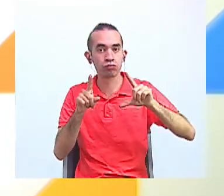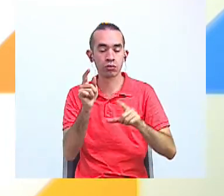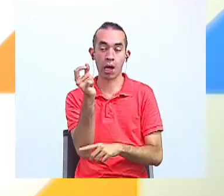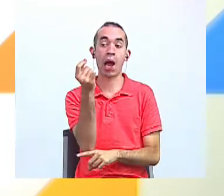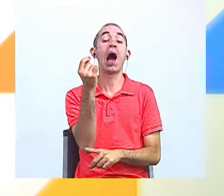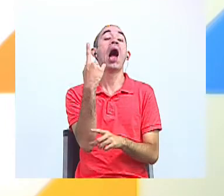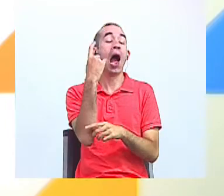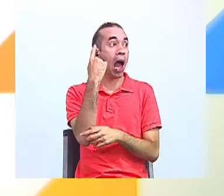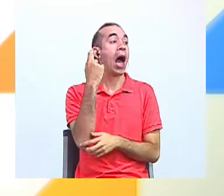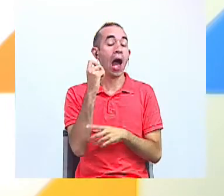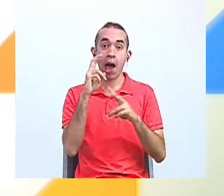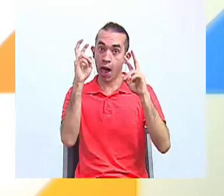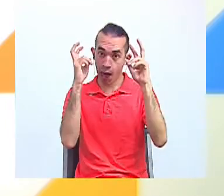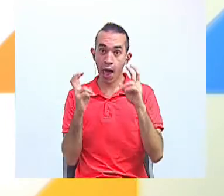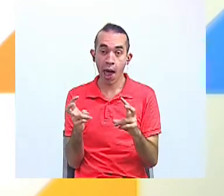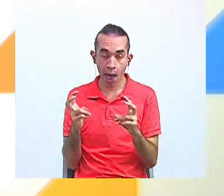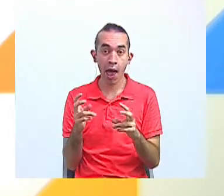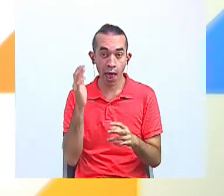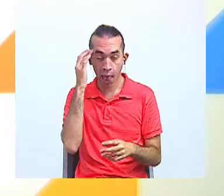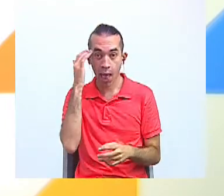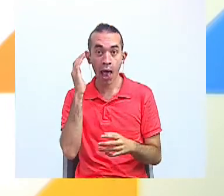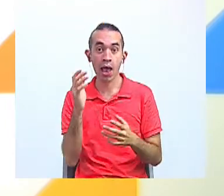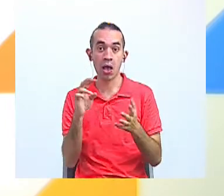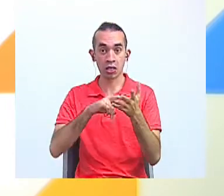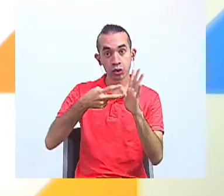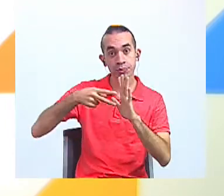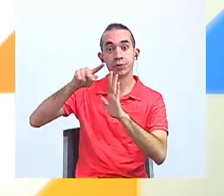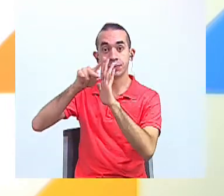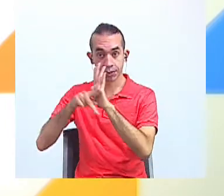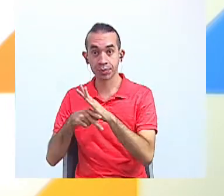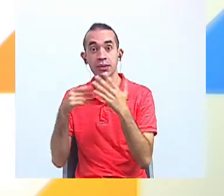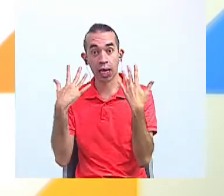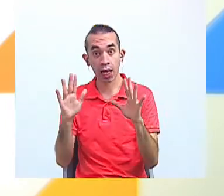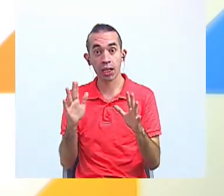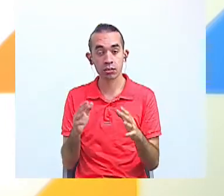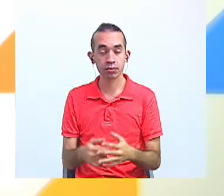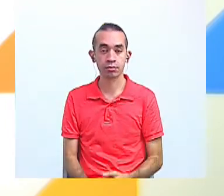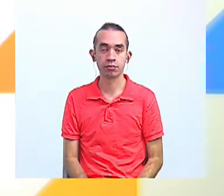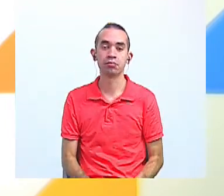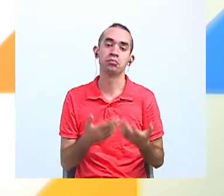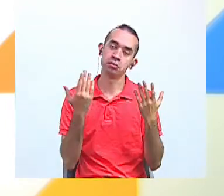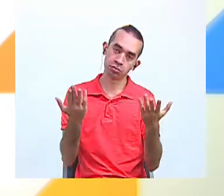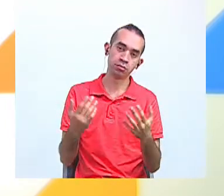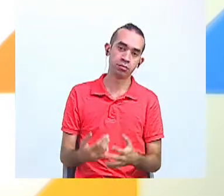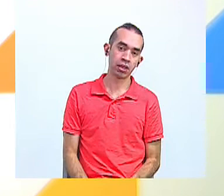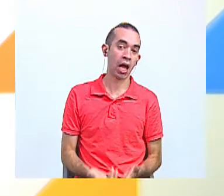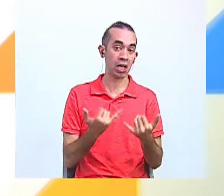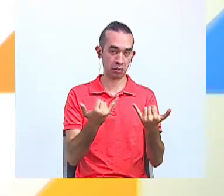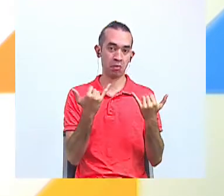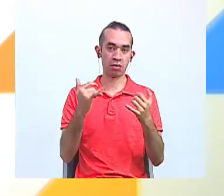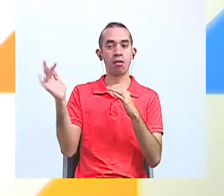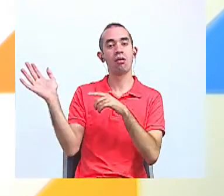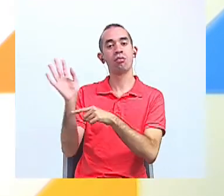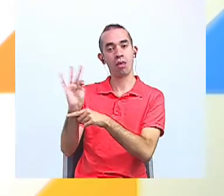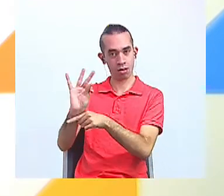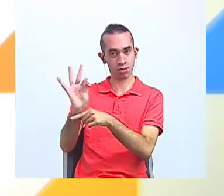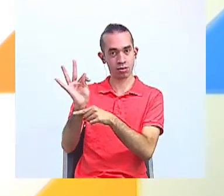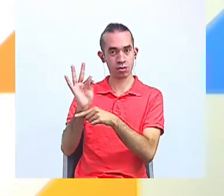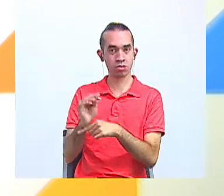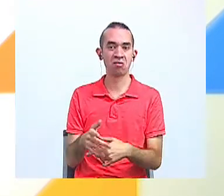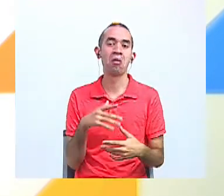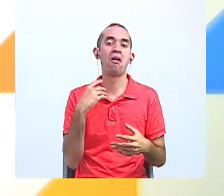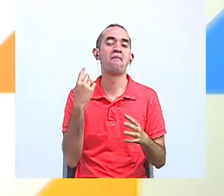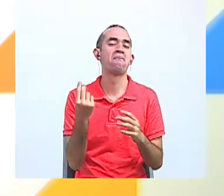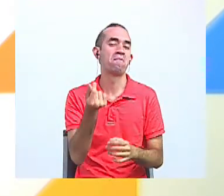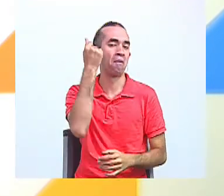comprender algunos conceptos y principios? Bueno, como estamos por medio de la televisión, nos